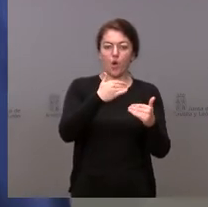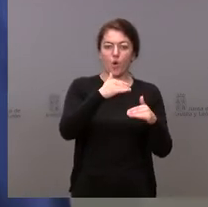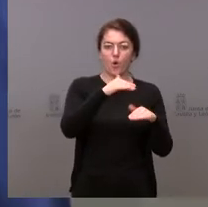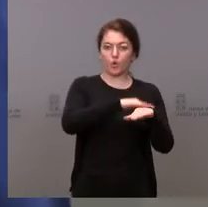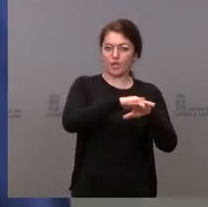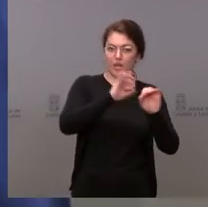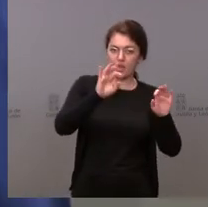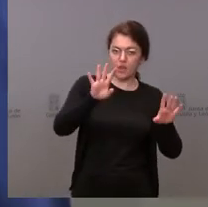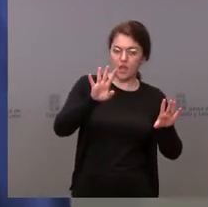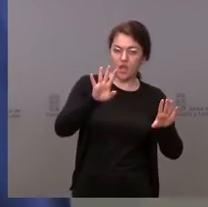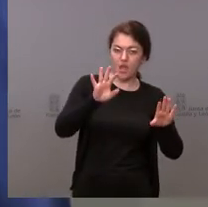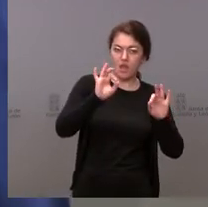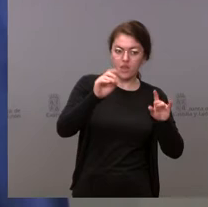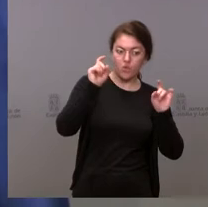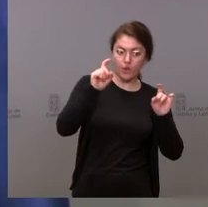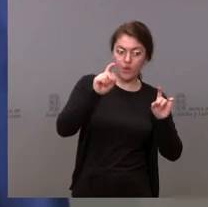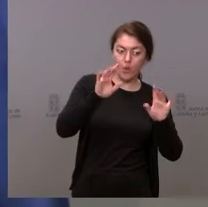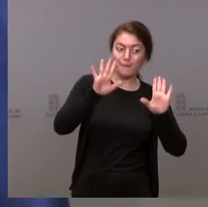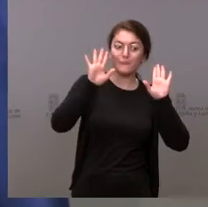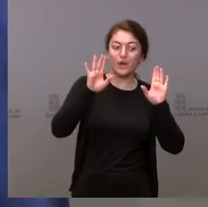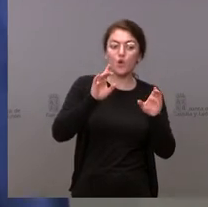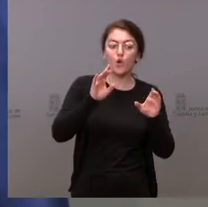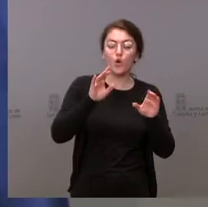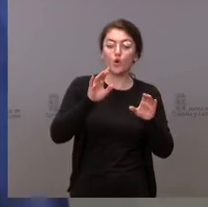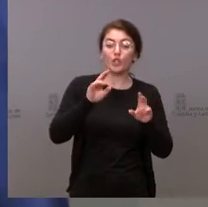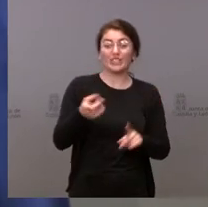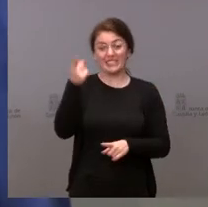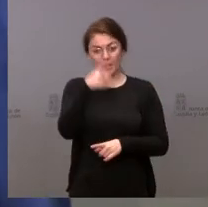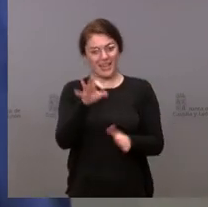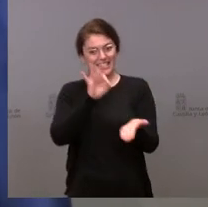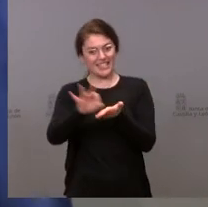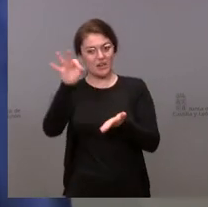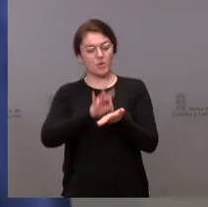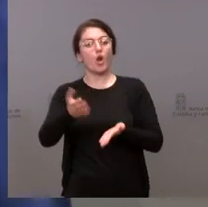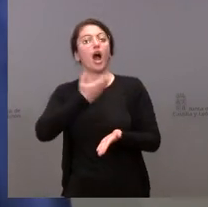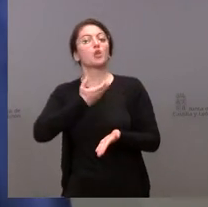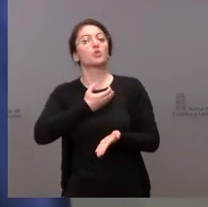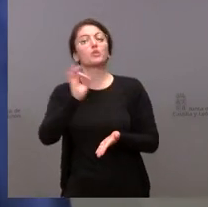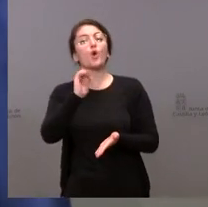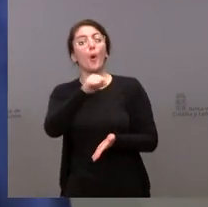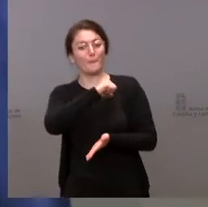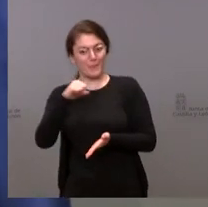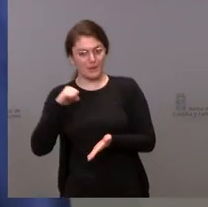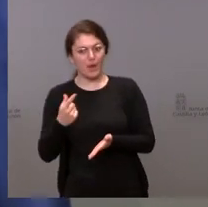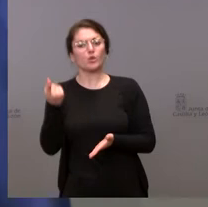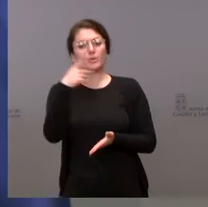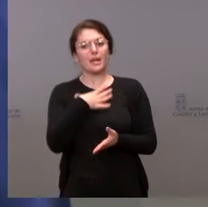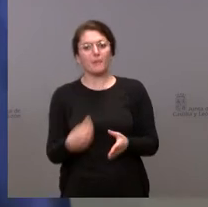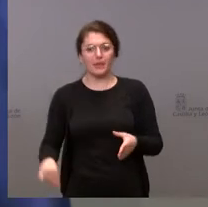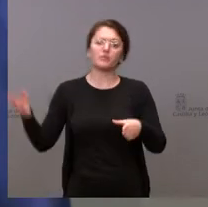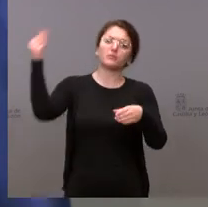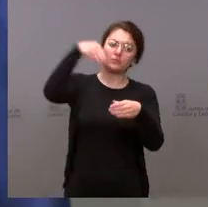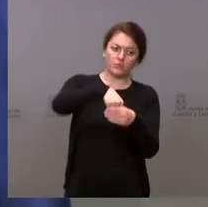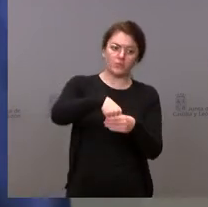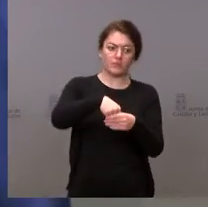dejar excluido los servicios de ayuntamientos o servicios de carácter privado que pudieran existir y que